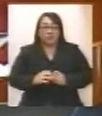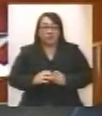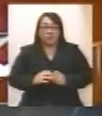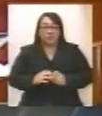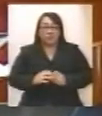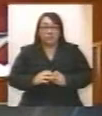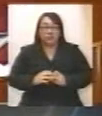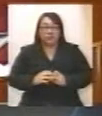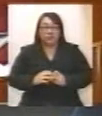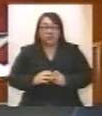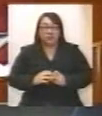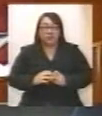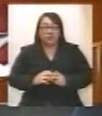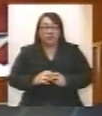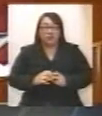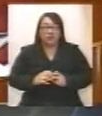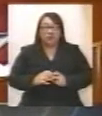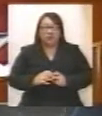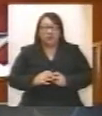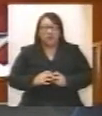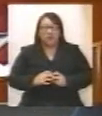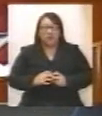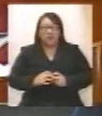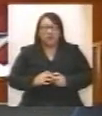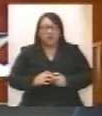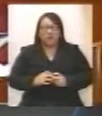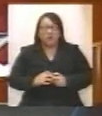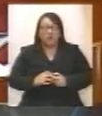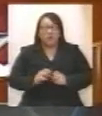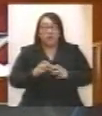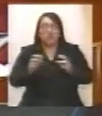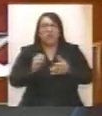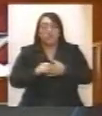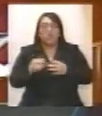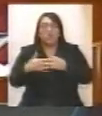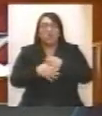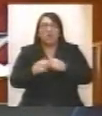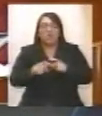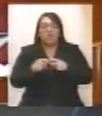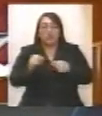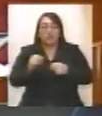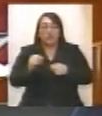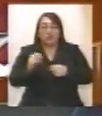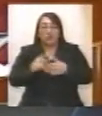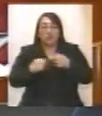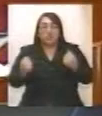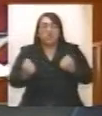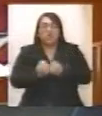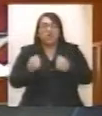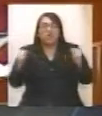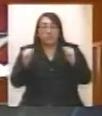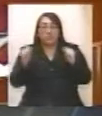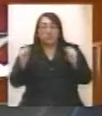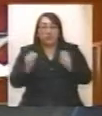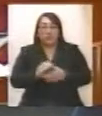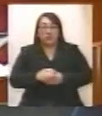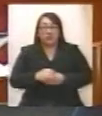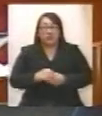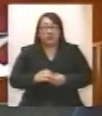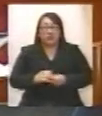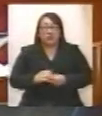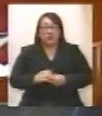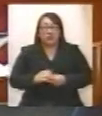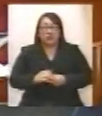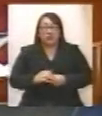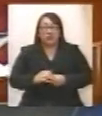Las poblaciones más vulnerables de nuestro país, ubicados en las áreas geográficas afectadas por las heladas y el friaje,